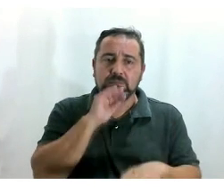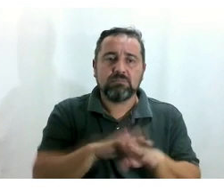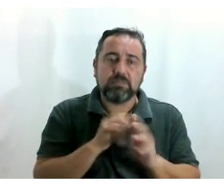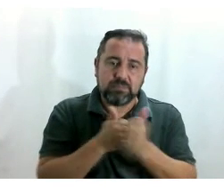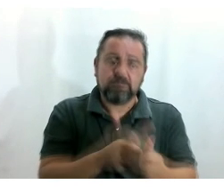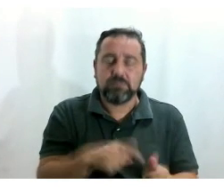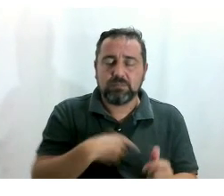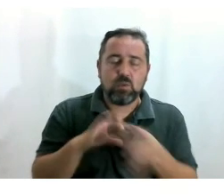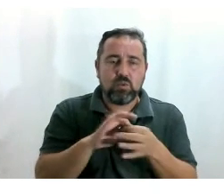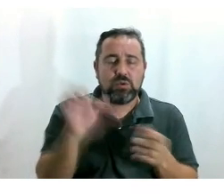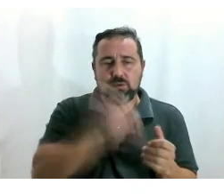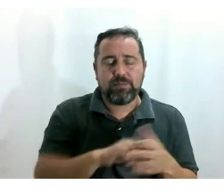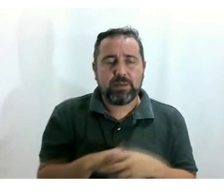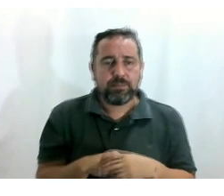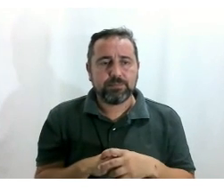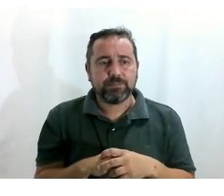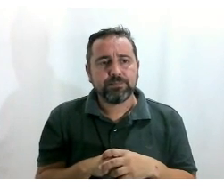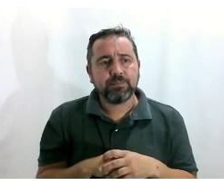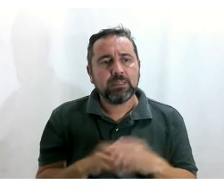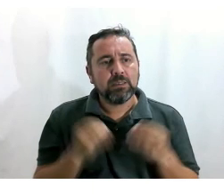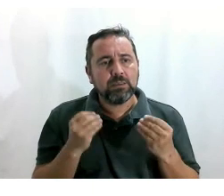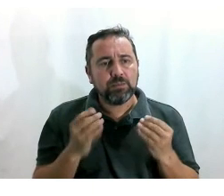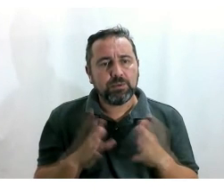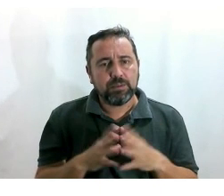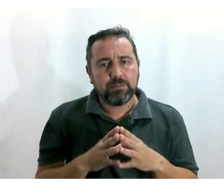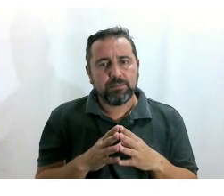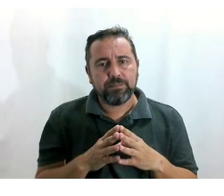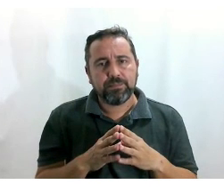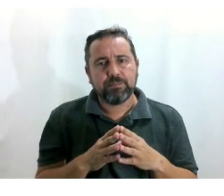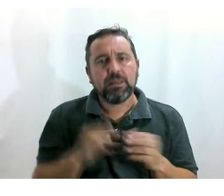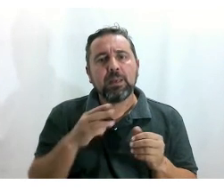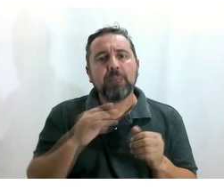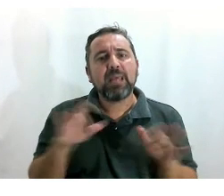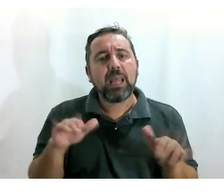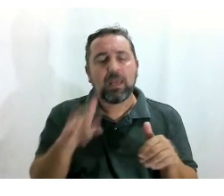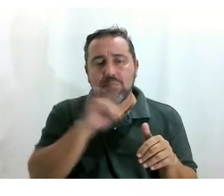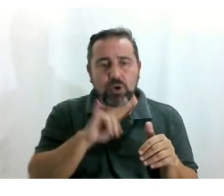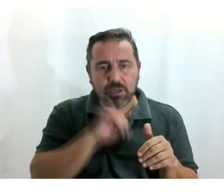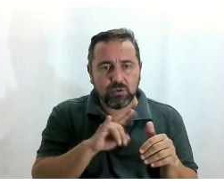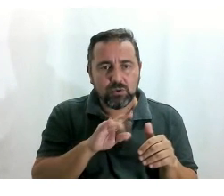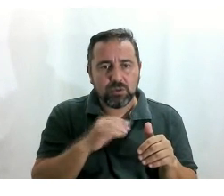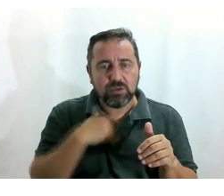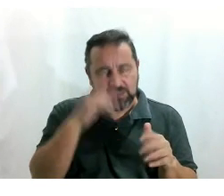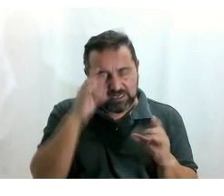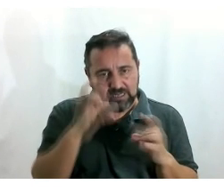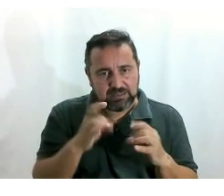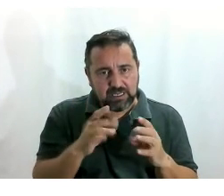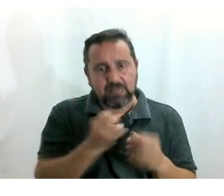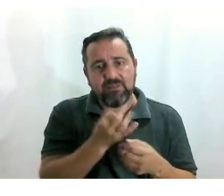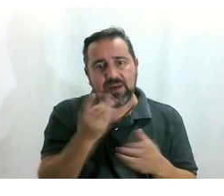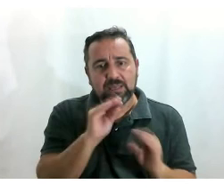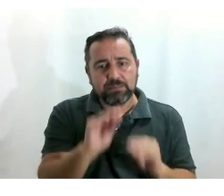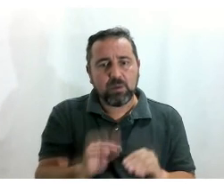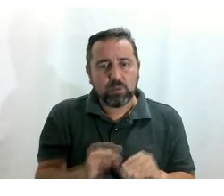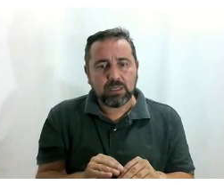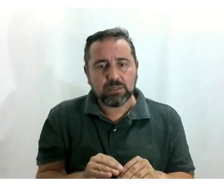en ese sentido. Muy bien. Miguel Ángel Moreno, creo que tenemos en el chat varias